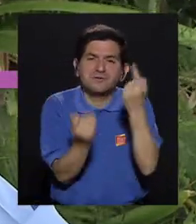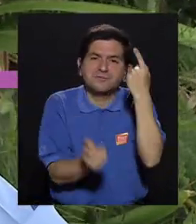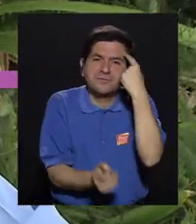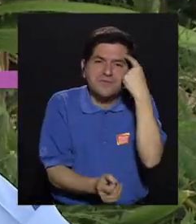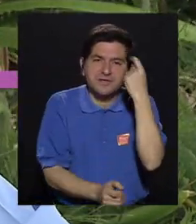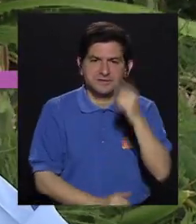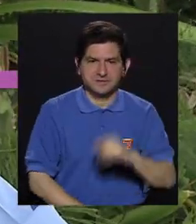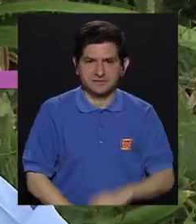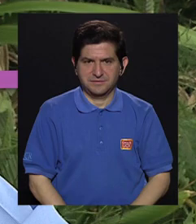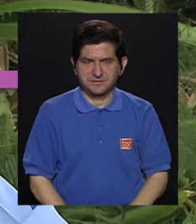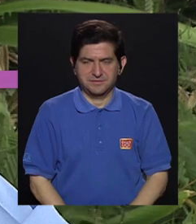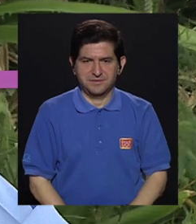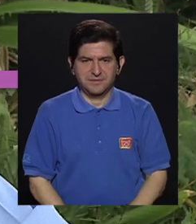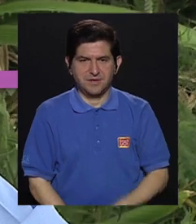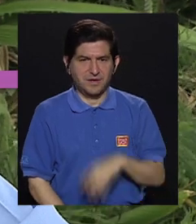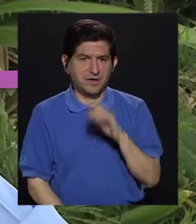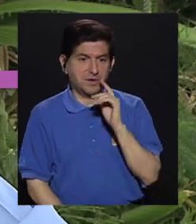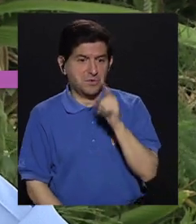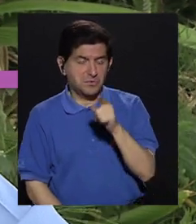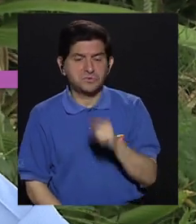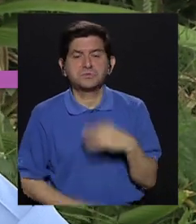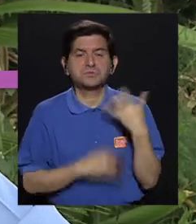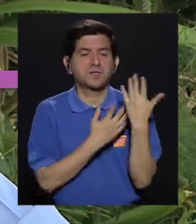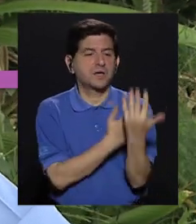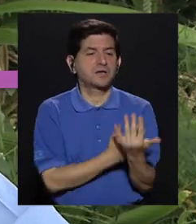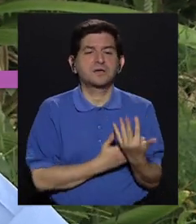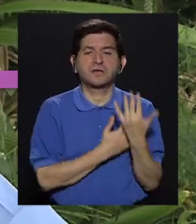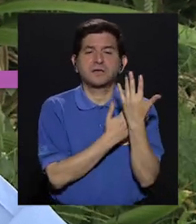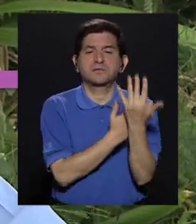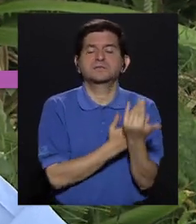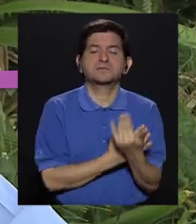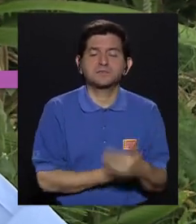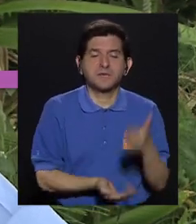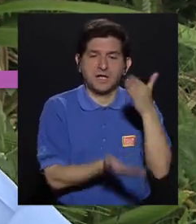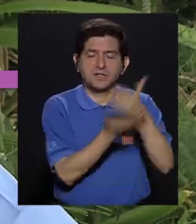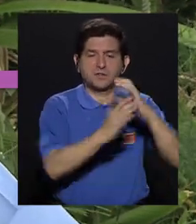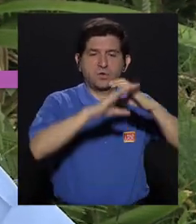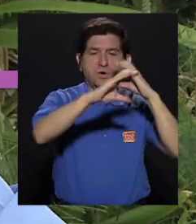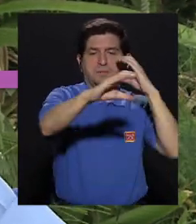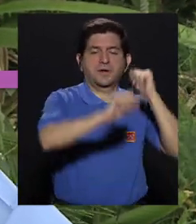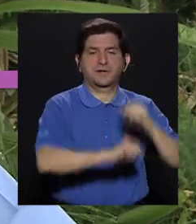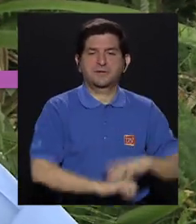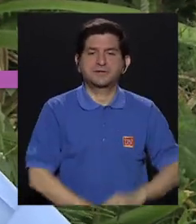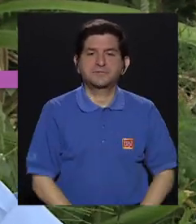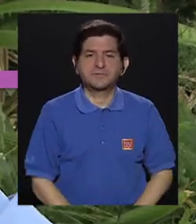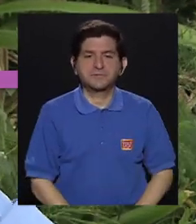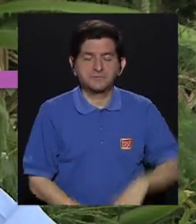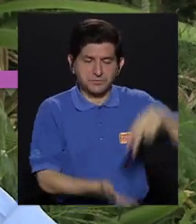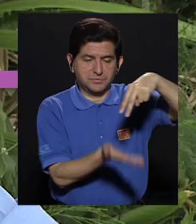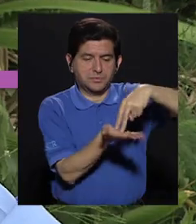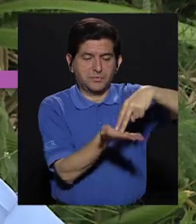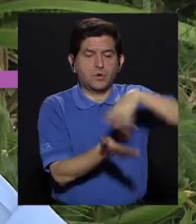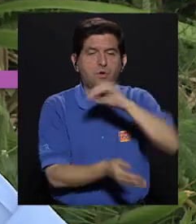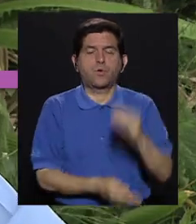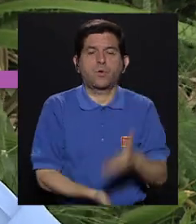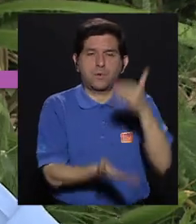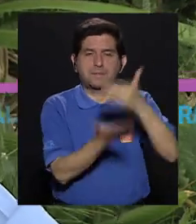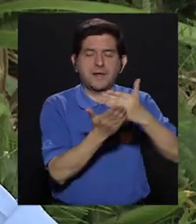pensemos cuando estás esperando la parada, el autobús, el